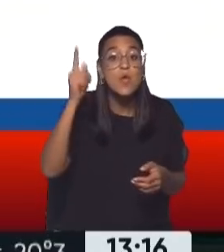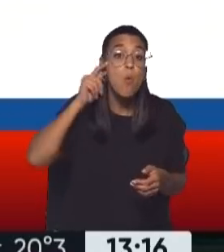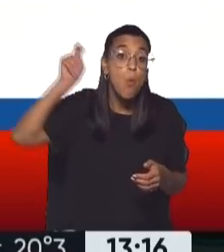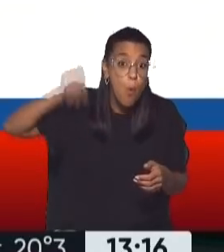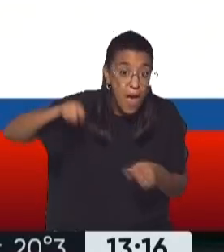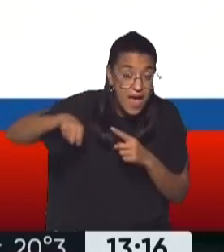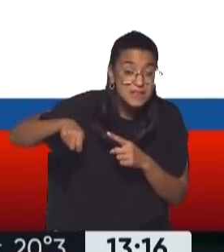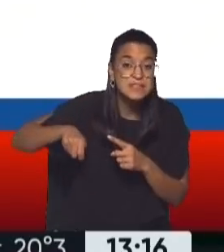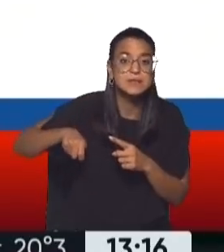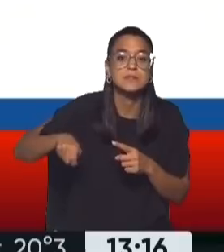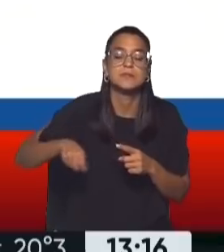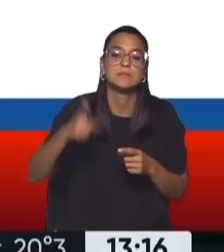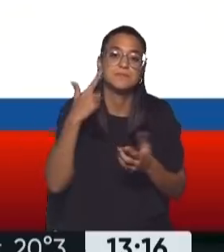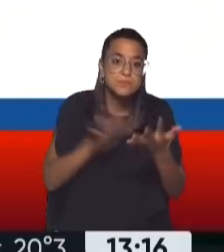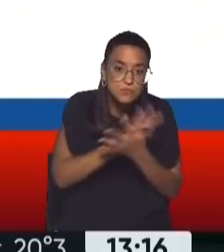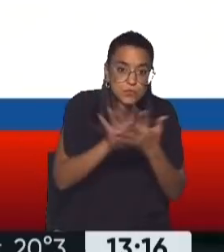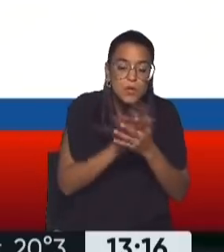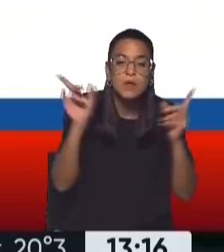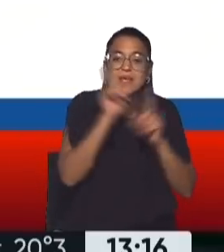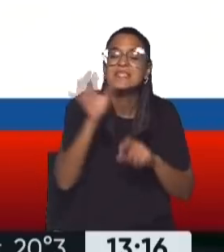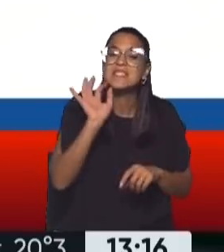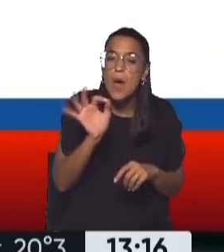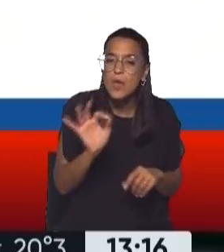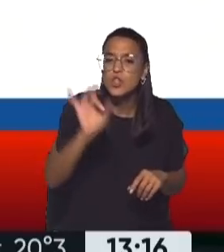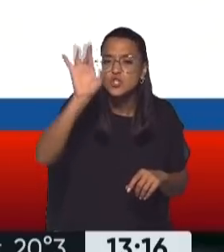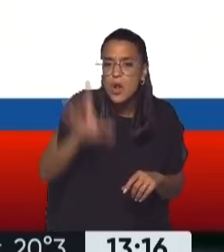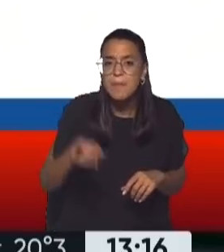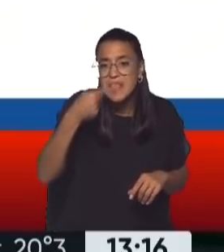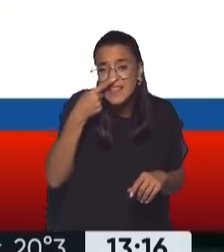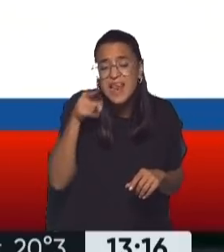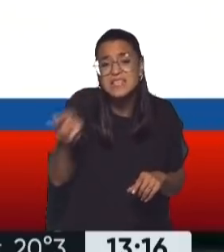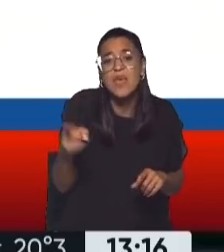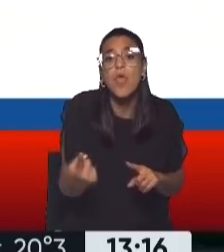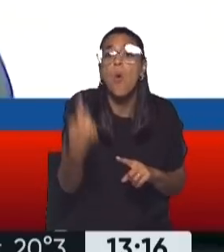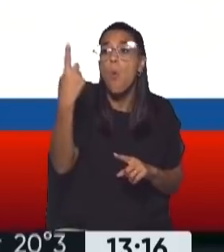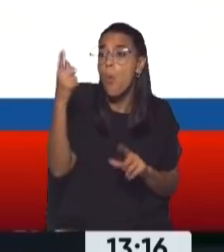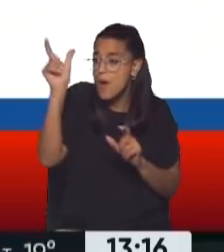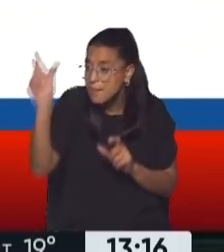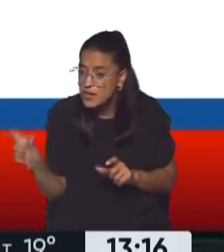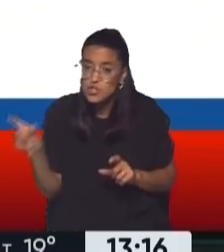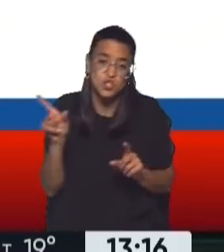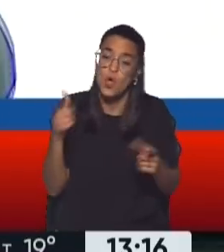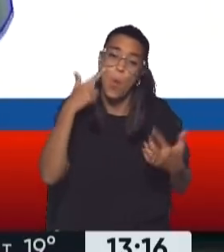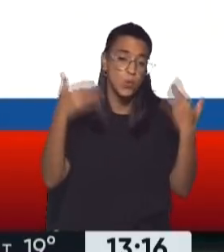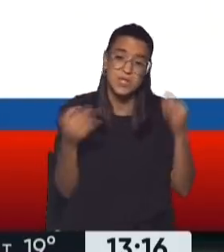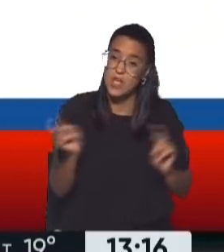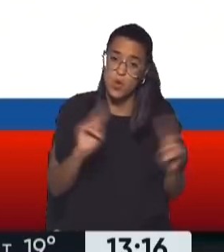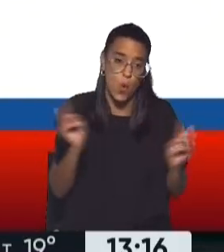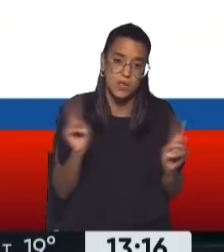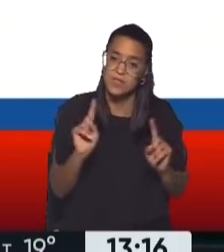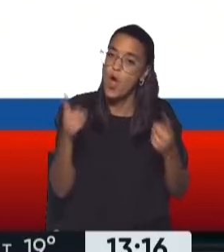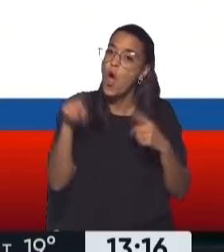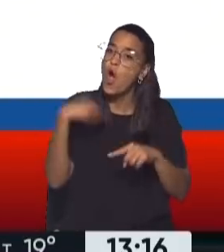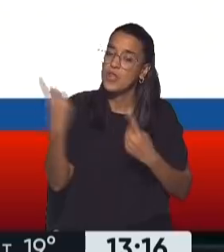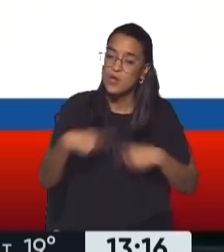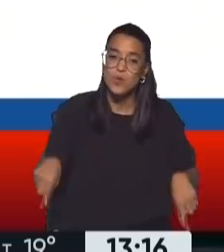jueces dirimen los conflictos teniendo en cuenta solo los intereses de una de las partes, no hacen justicia, hacen otra cosa.